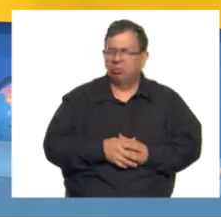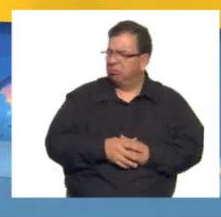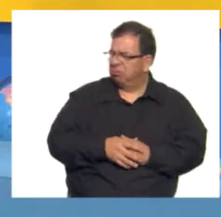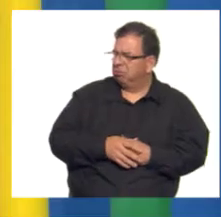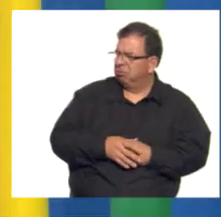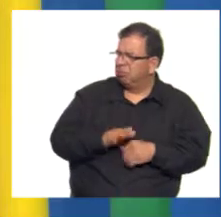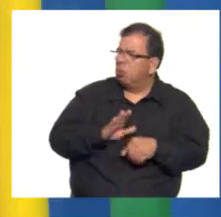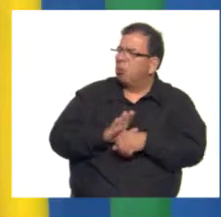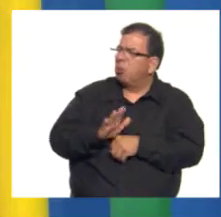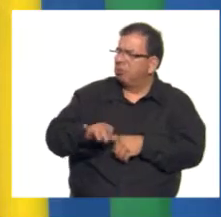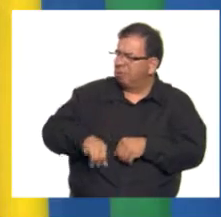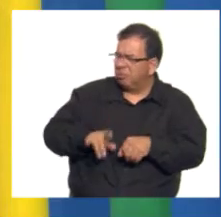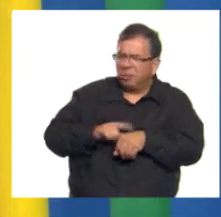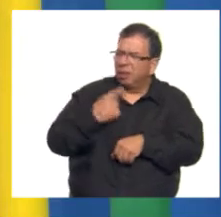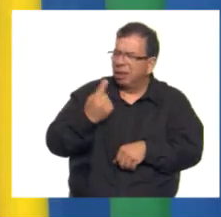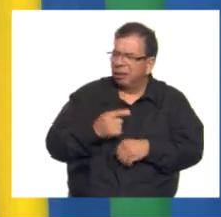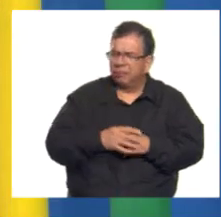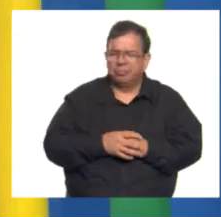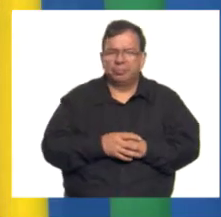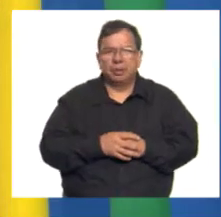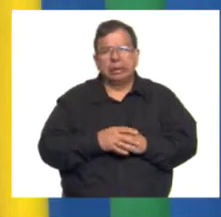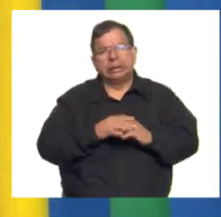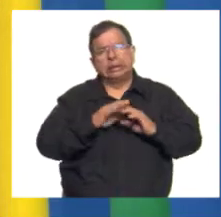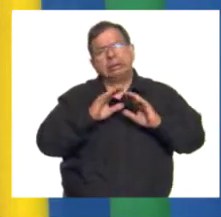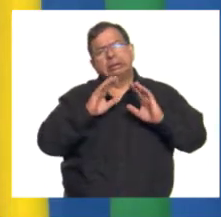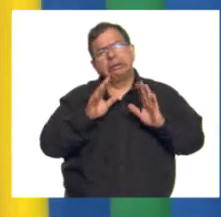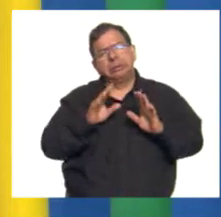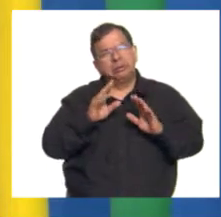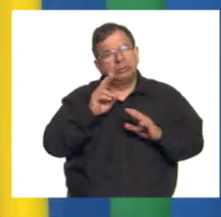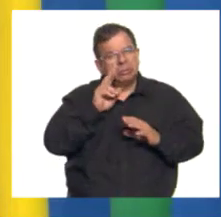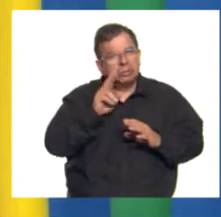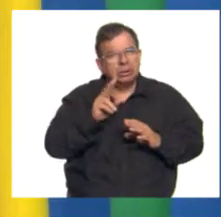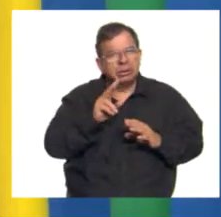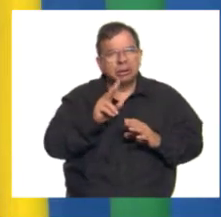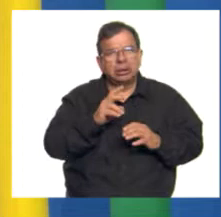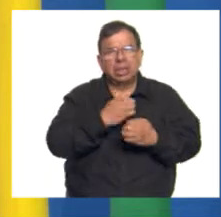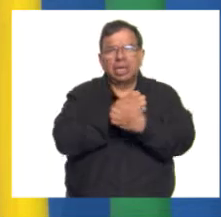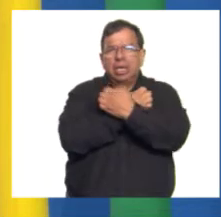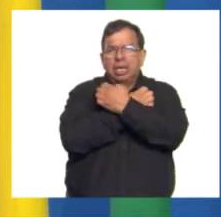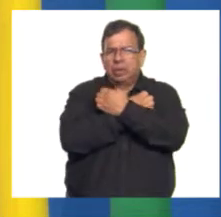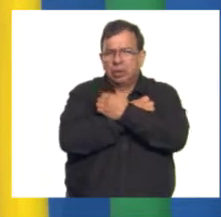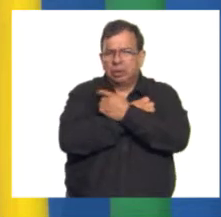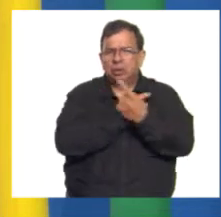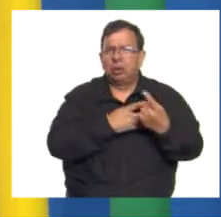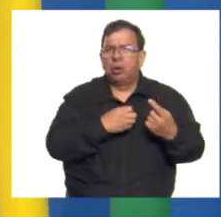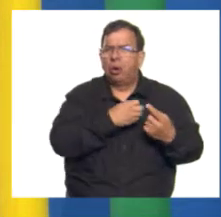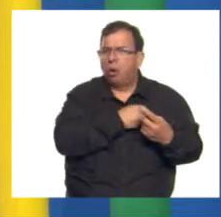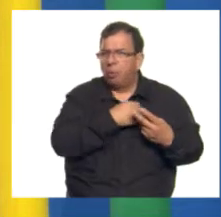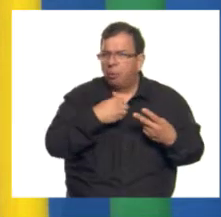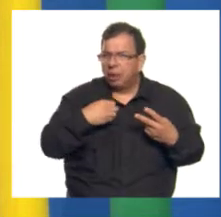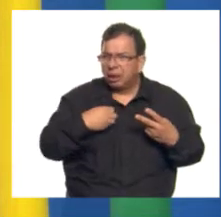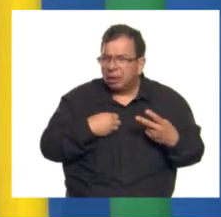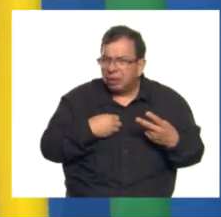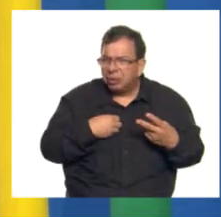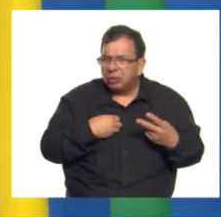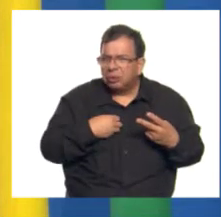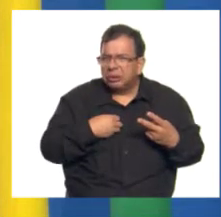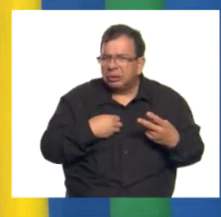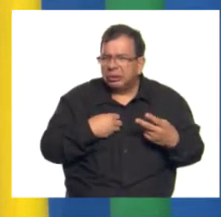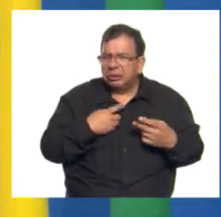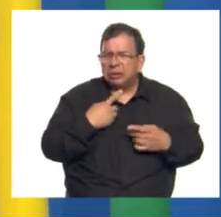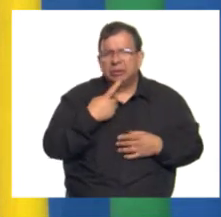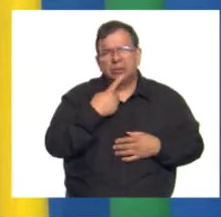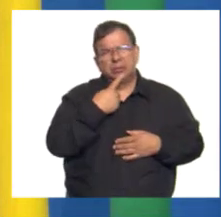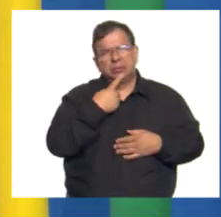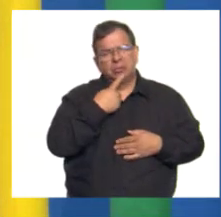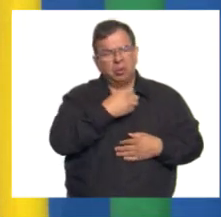interés? Pues porque estaba escuchando que en nuestro país la educación es obligatoria y cuando me